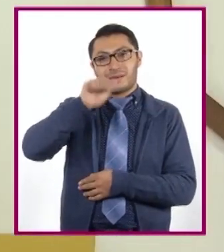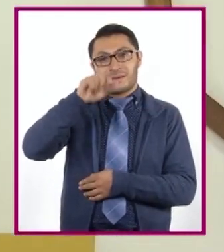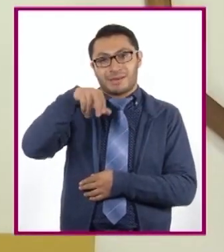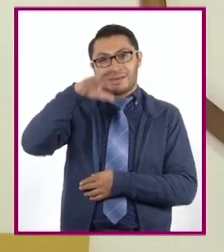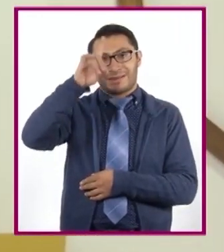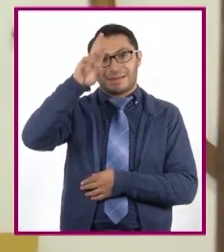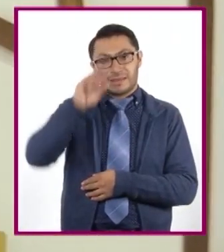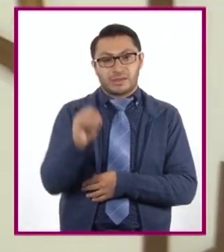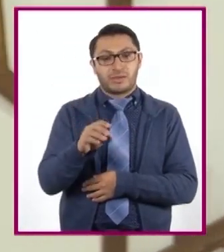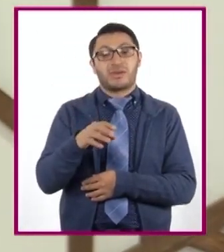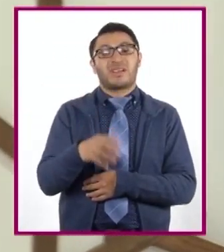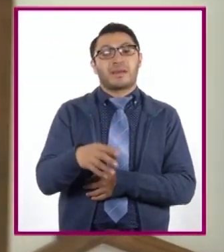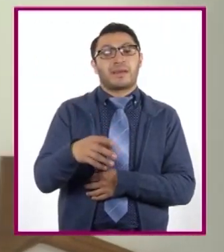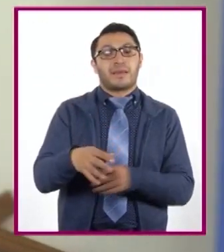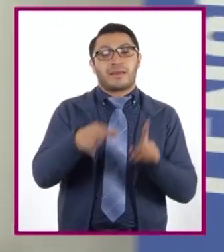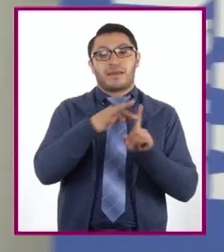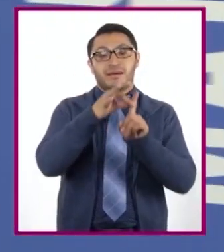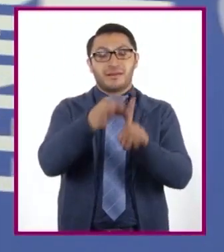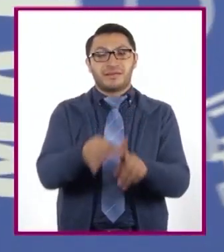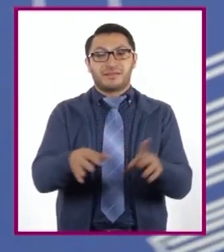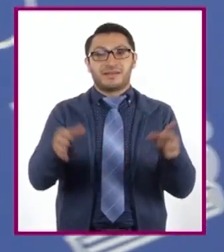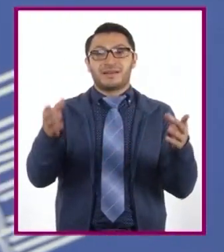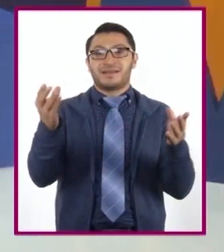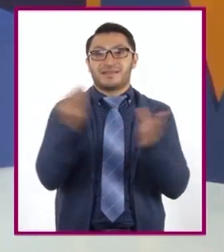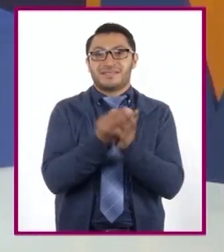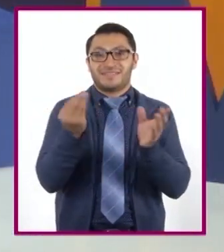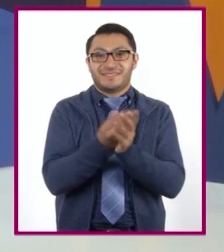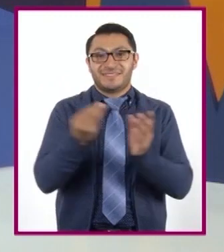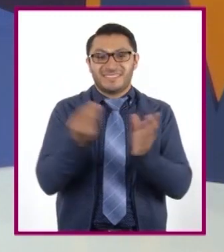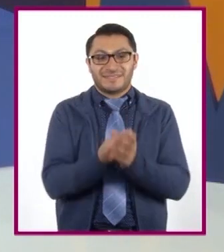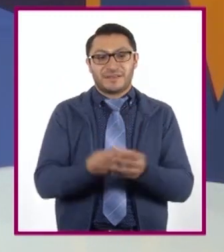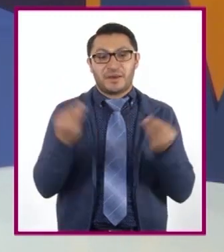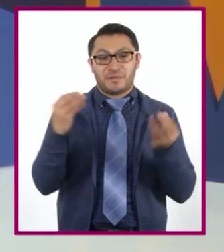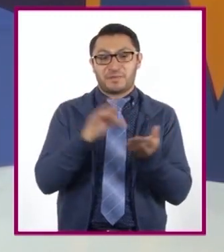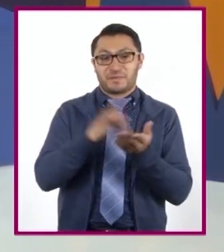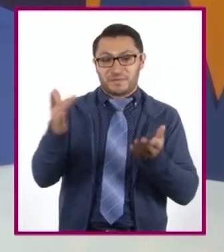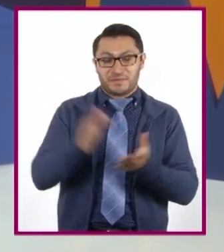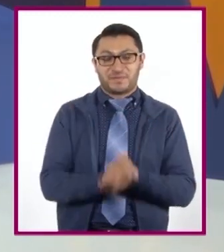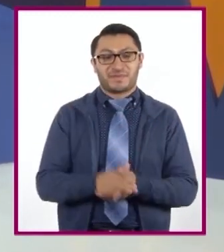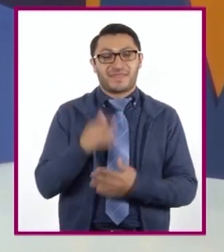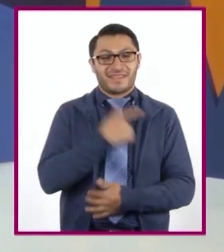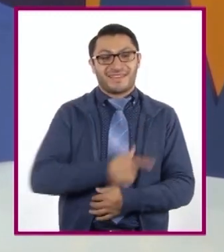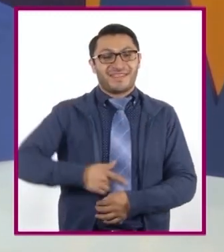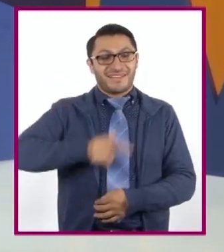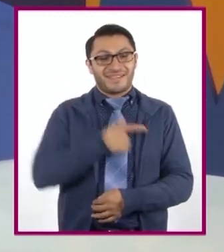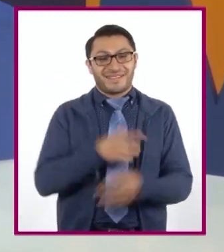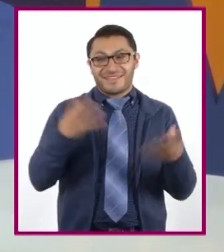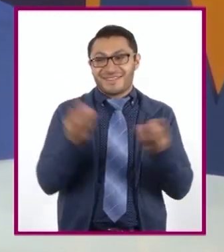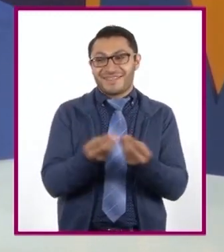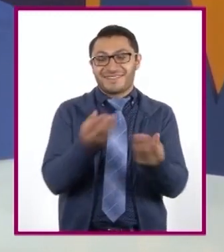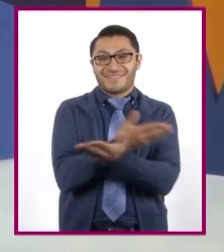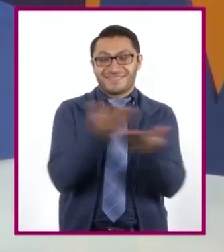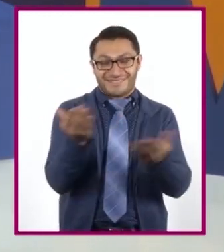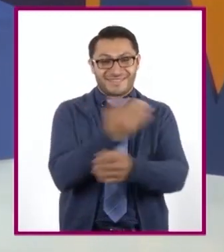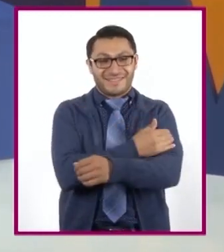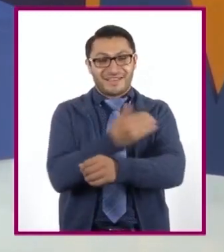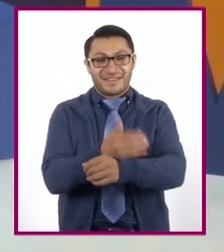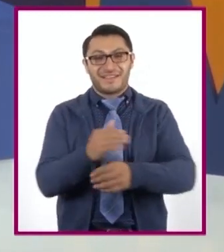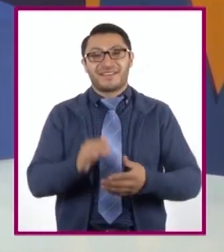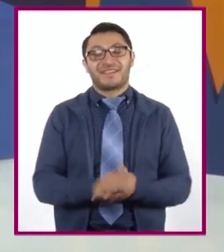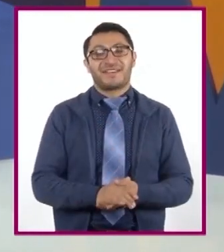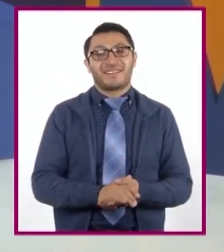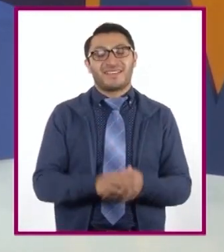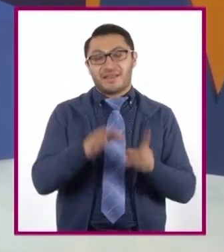encargará de dirigir esta sesión. Muchas gracias, Sebastián. Es un placer estar con todos ustedes, acompañándolos y guiándolos